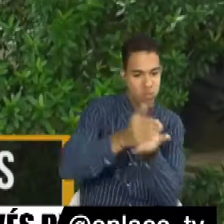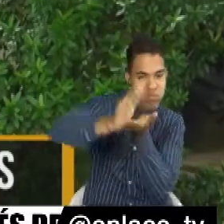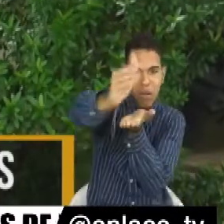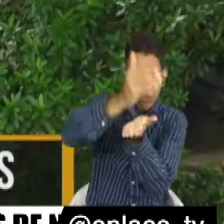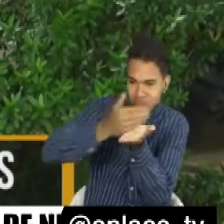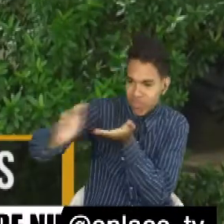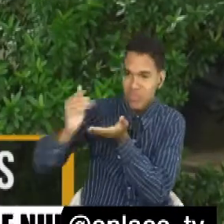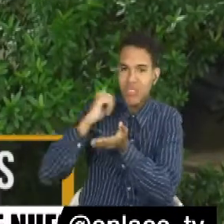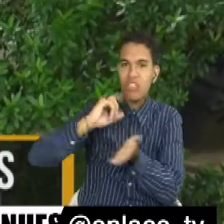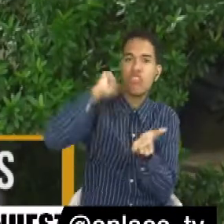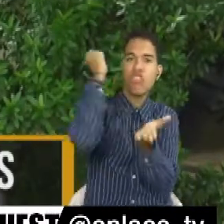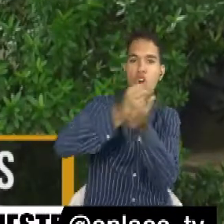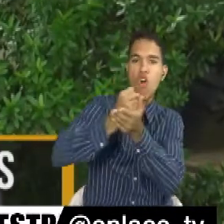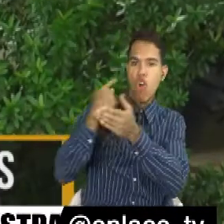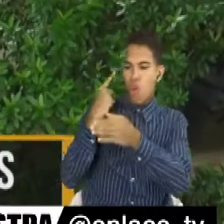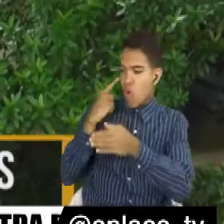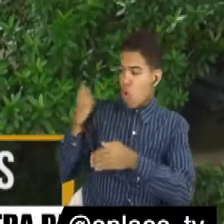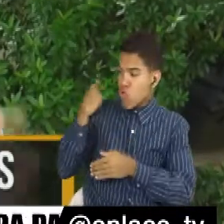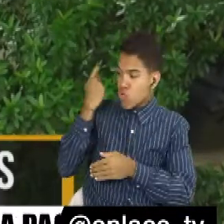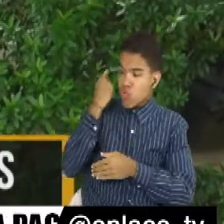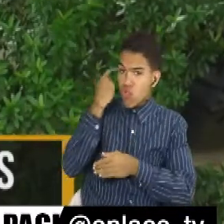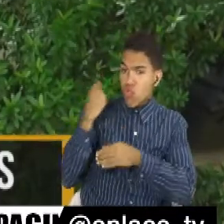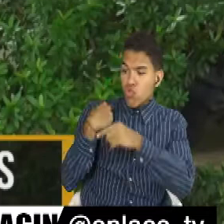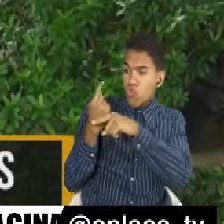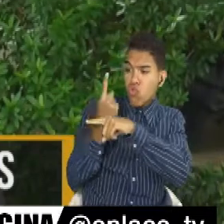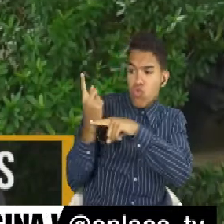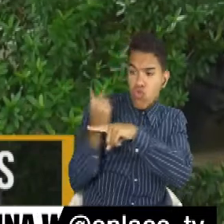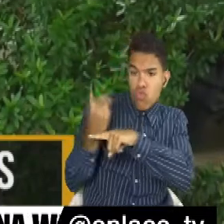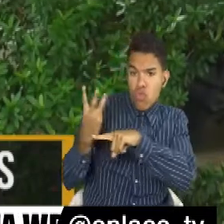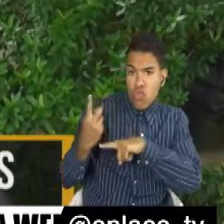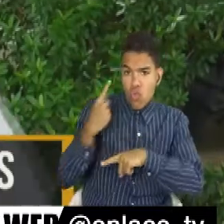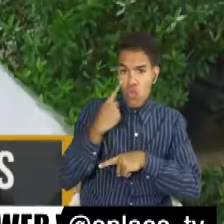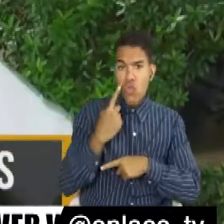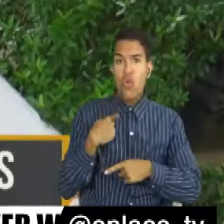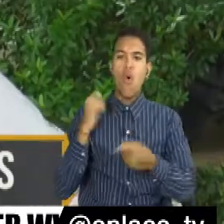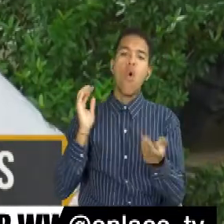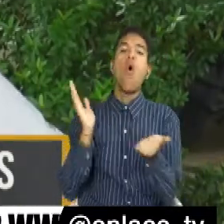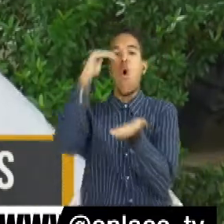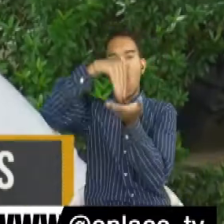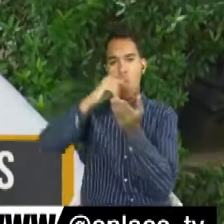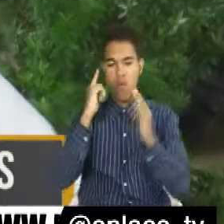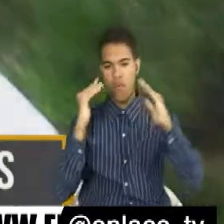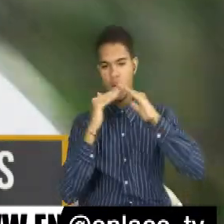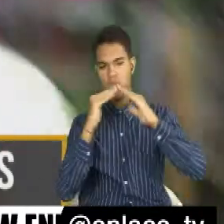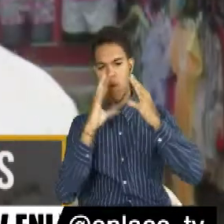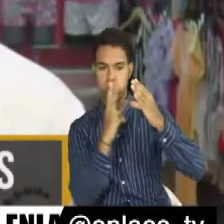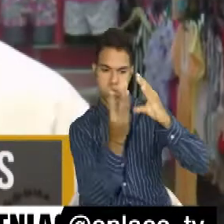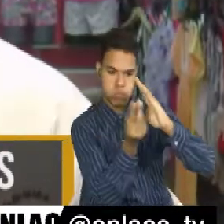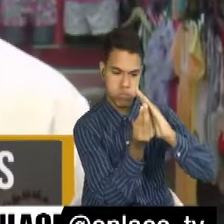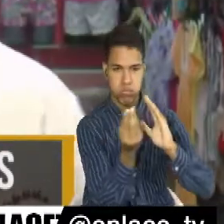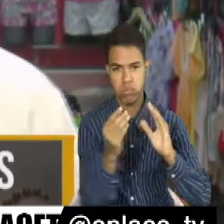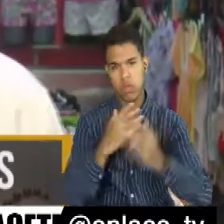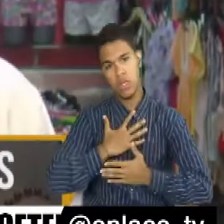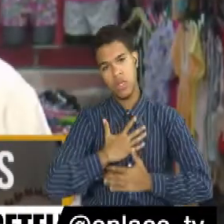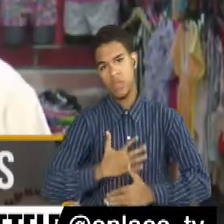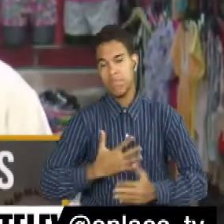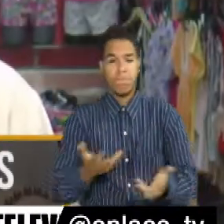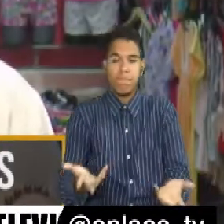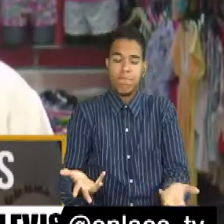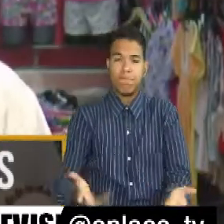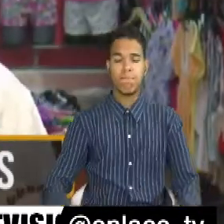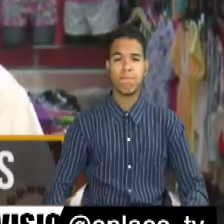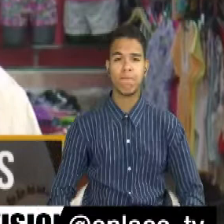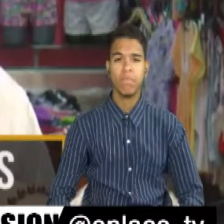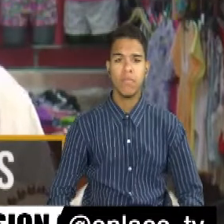forzadamente en las últimas semanas desde San Pablo, sur de Bolívar, puedan retornar tranquilamente hasta sus viviendas. Es que no hay condiciones para